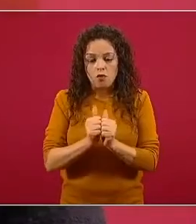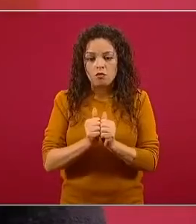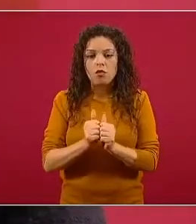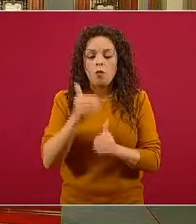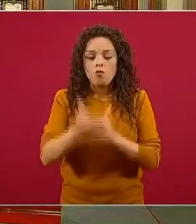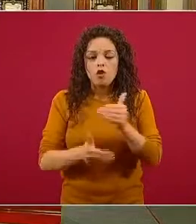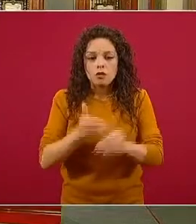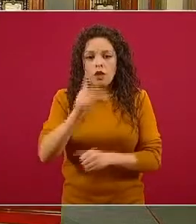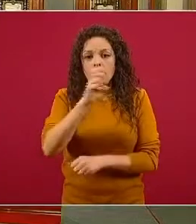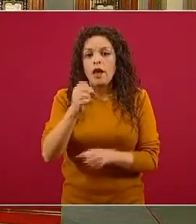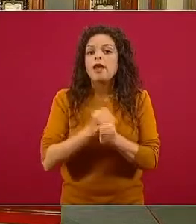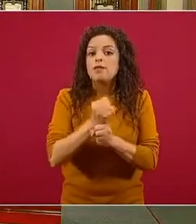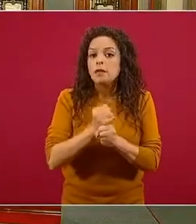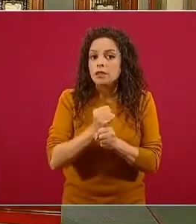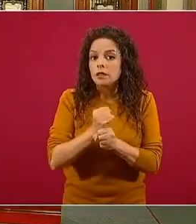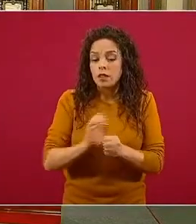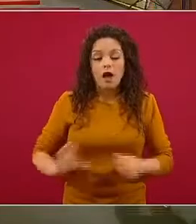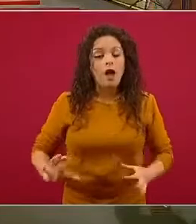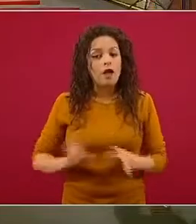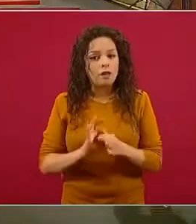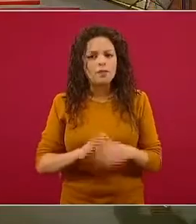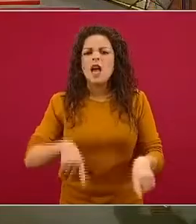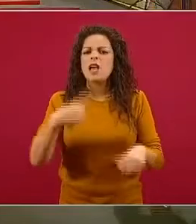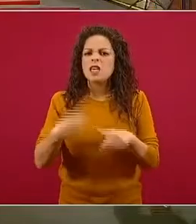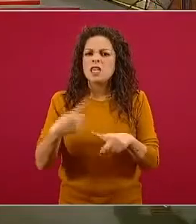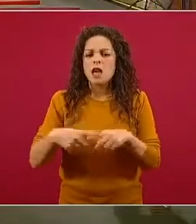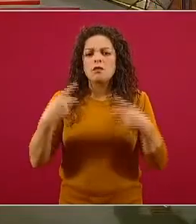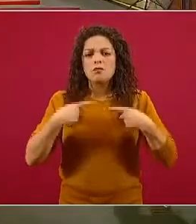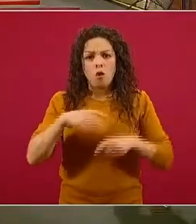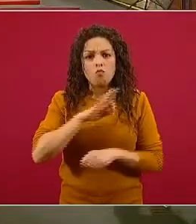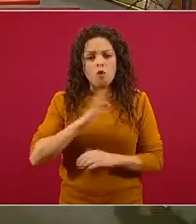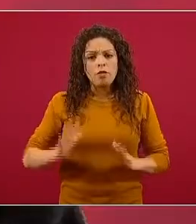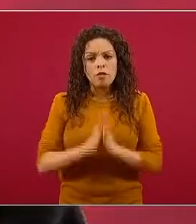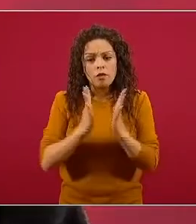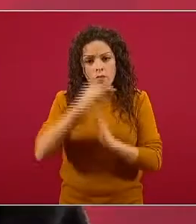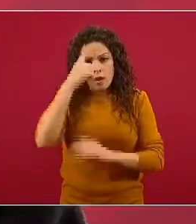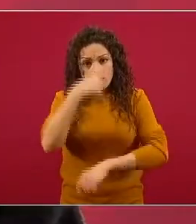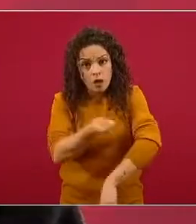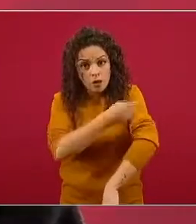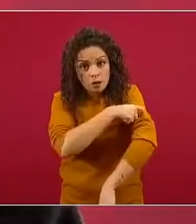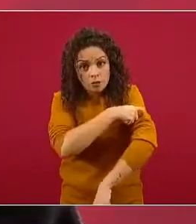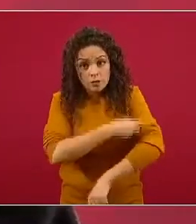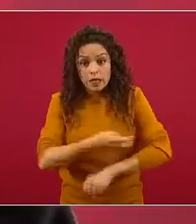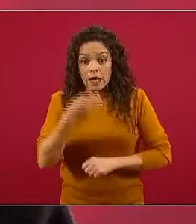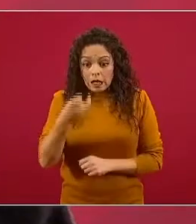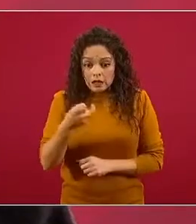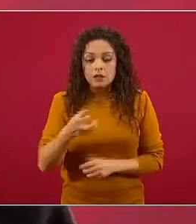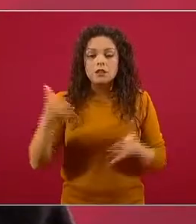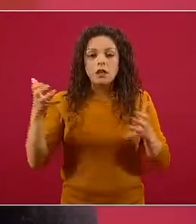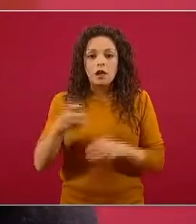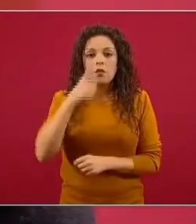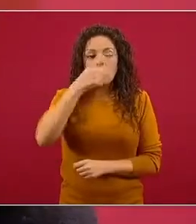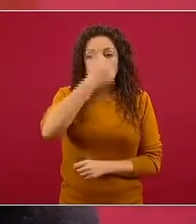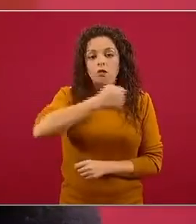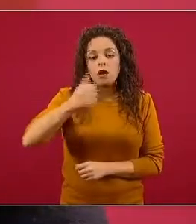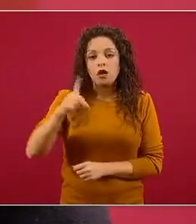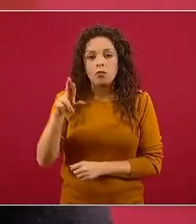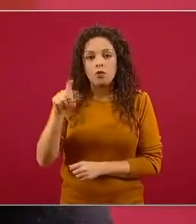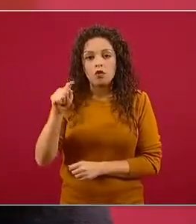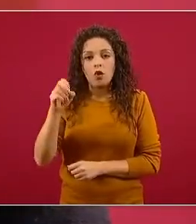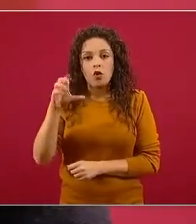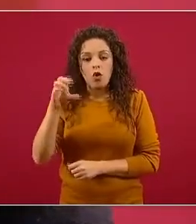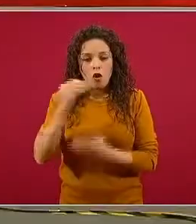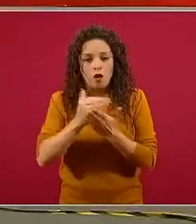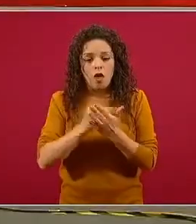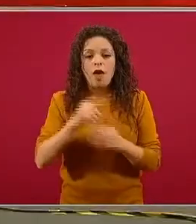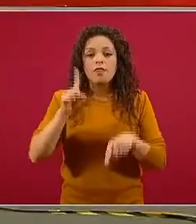de investigación. ¿Quiénes son las personas que pueden participar? Eso se estipula en cada uno de los protocolos dependiendo de cuál es el